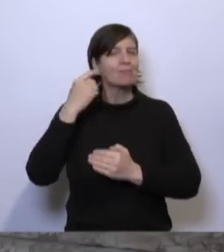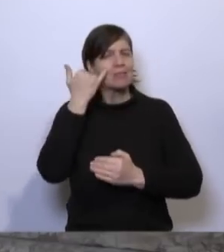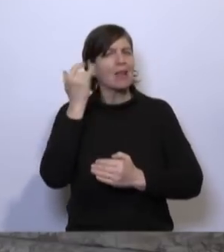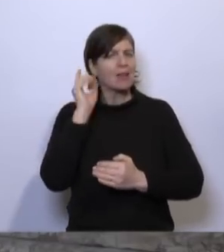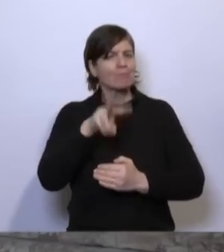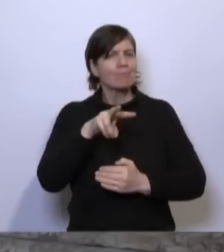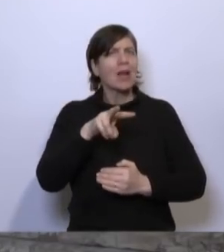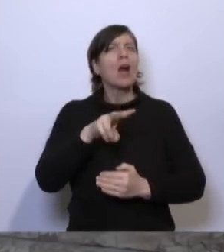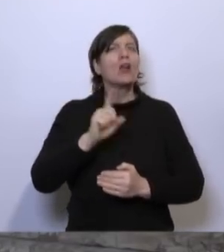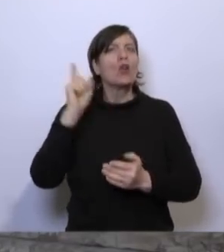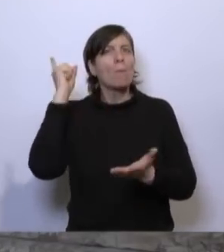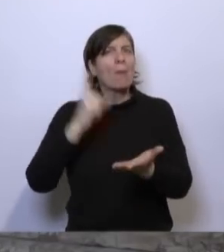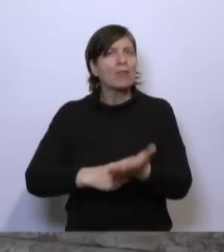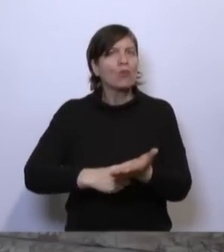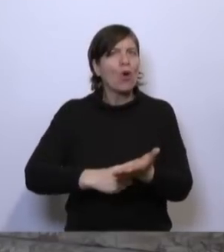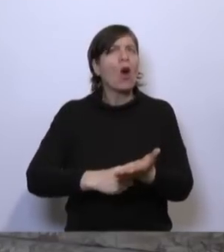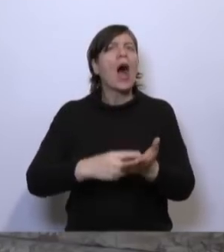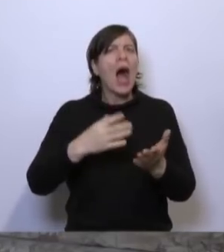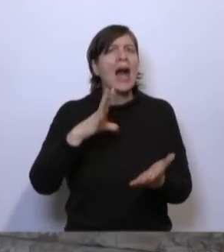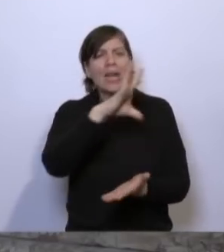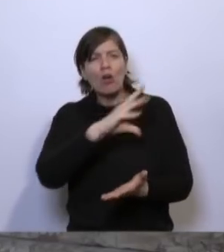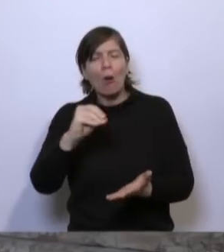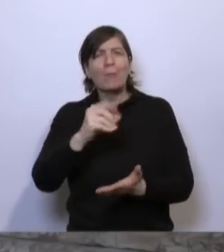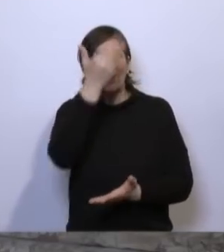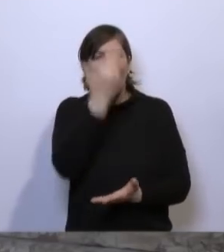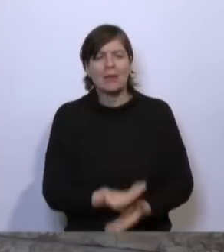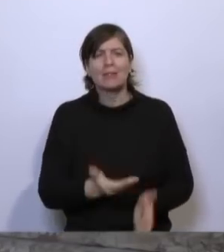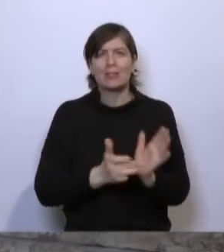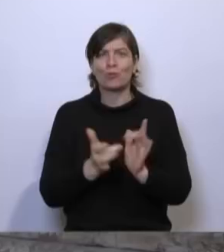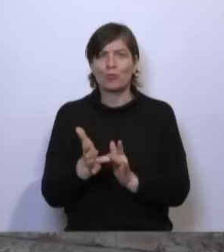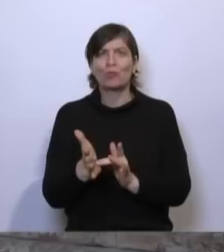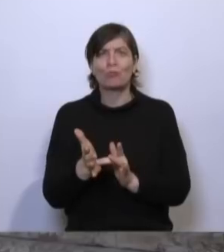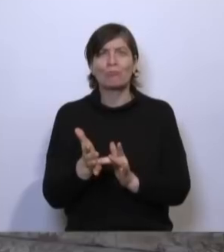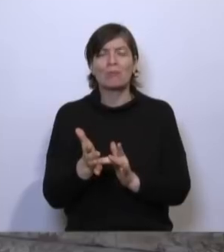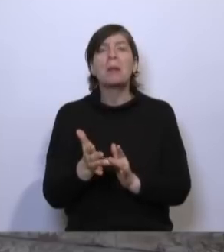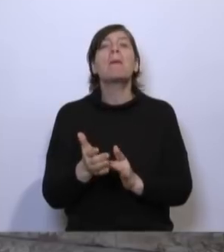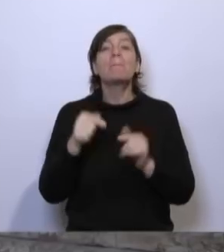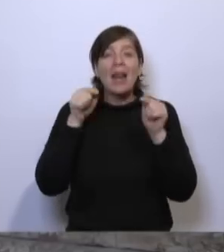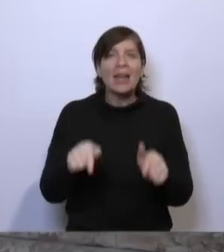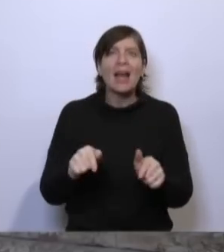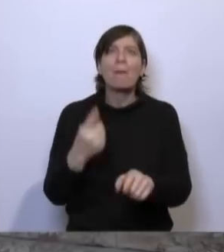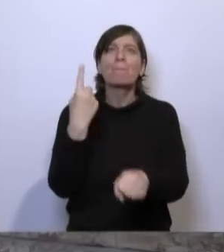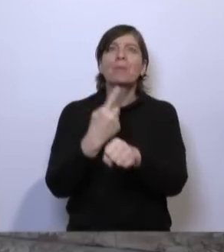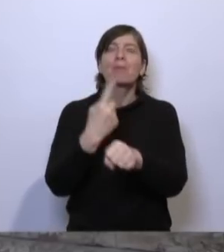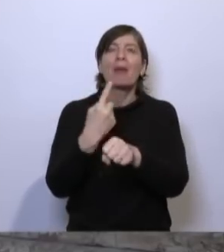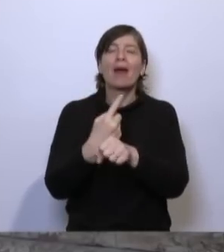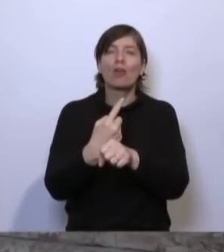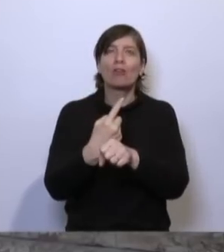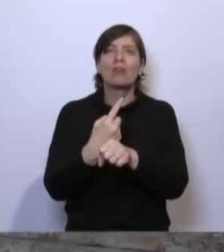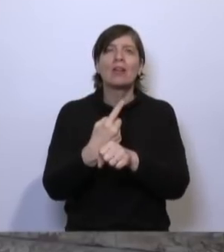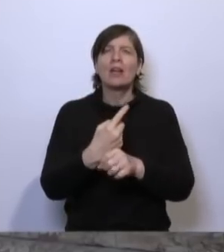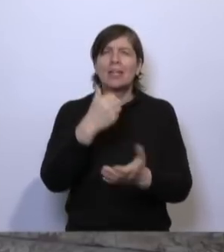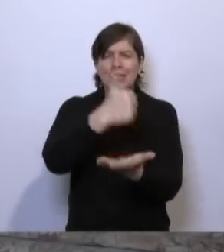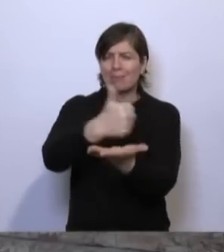los predestinó a reproducir la imagen de su Hijo, para que Él fuera el primogénito